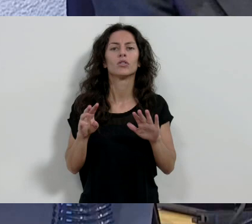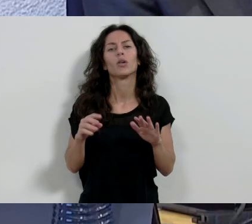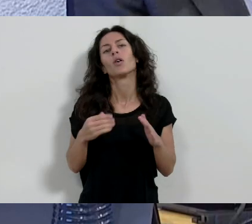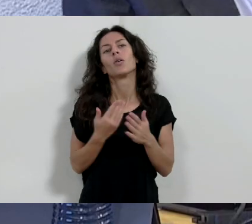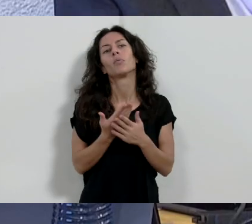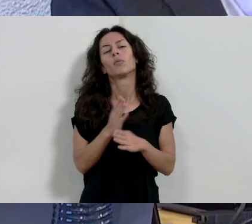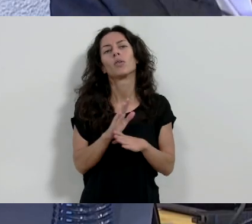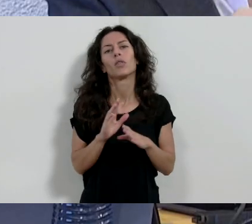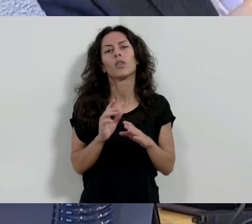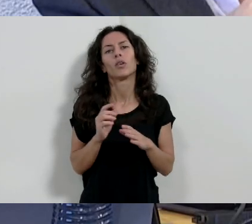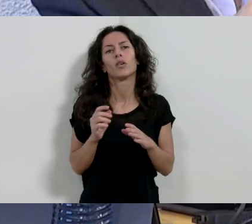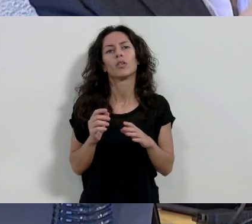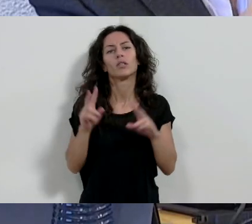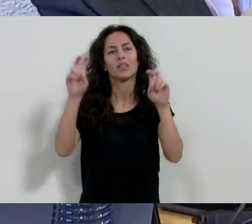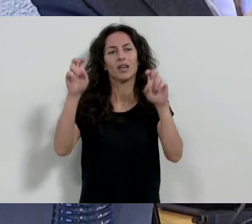secretario.